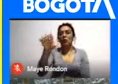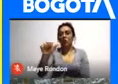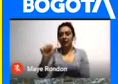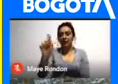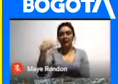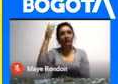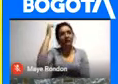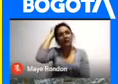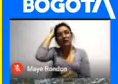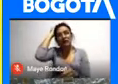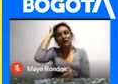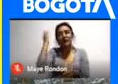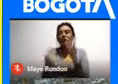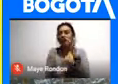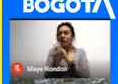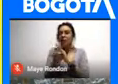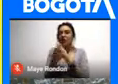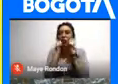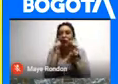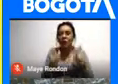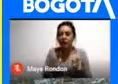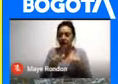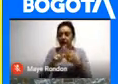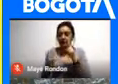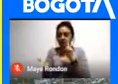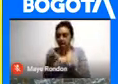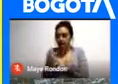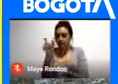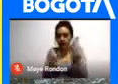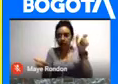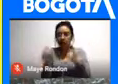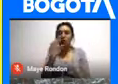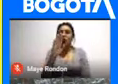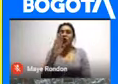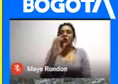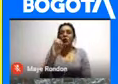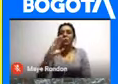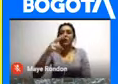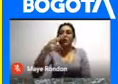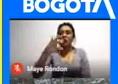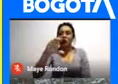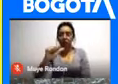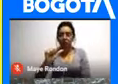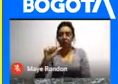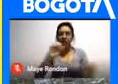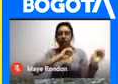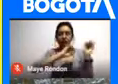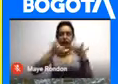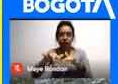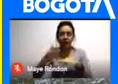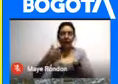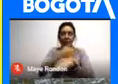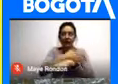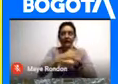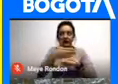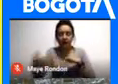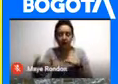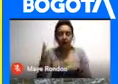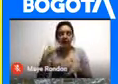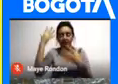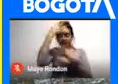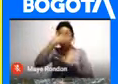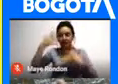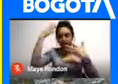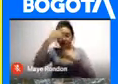creación Del origen De la humanidad Y de un maestro Civilizador Llamado Bochica Que vino antes Y después del diluvio Que cuando el cacique Se bañaba